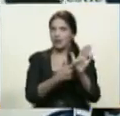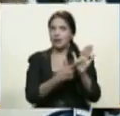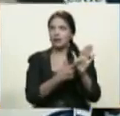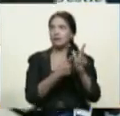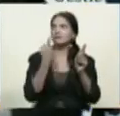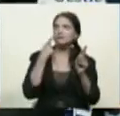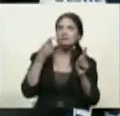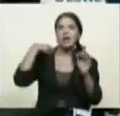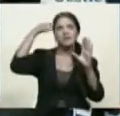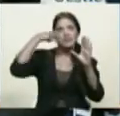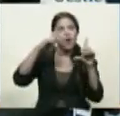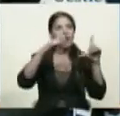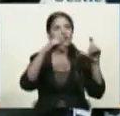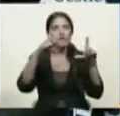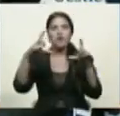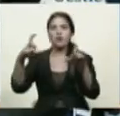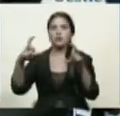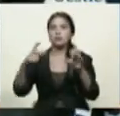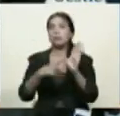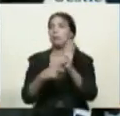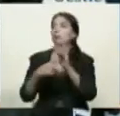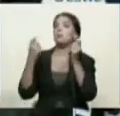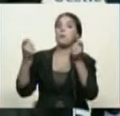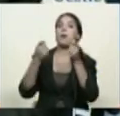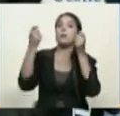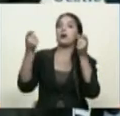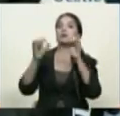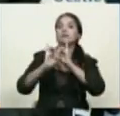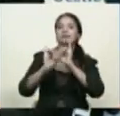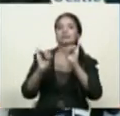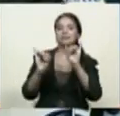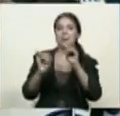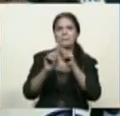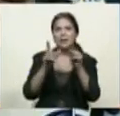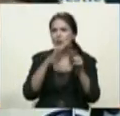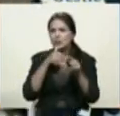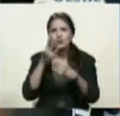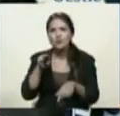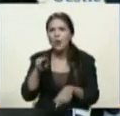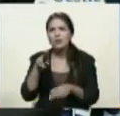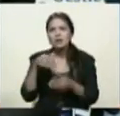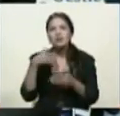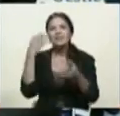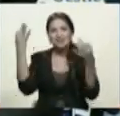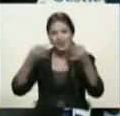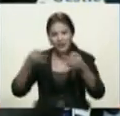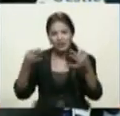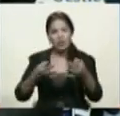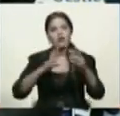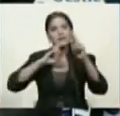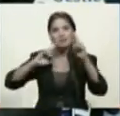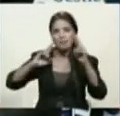en vídeos en fotos pero sin que hubiese finalmente una un compromiso